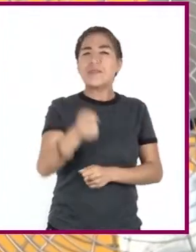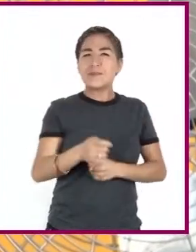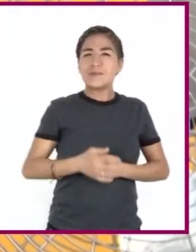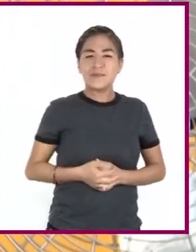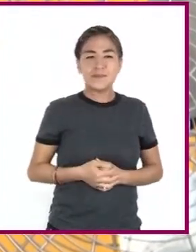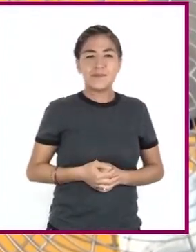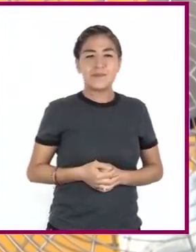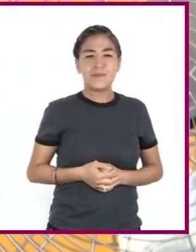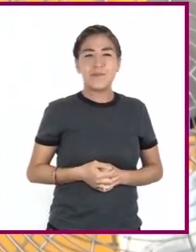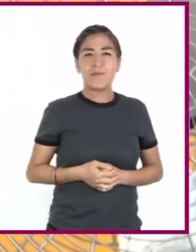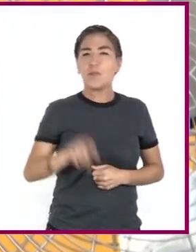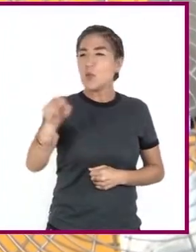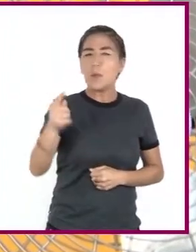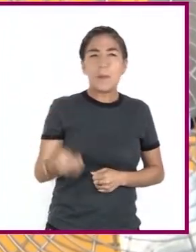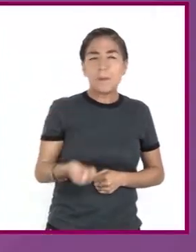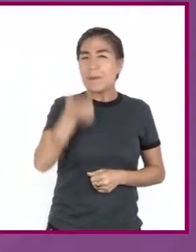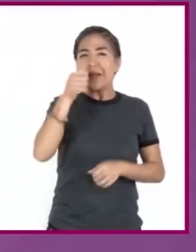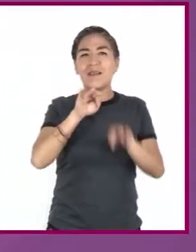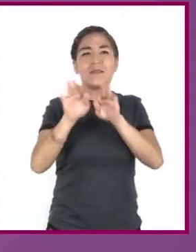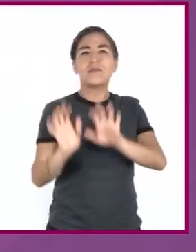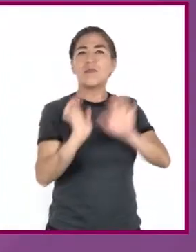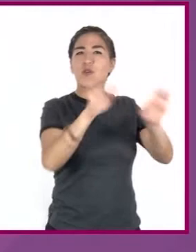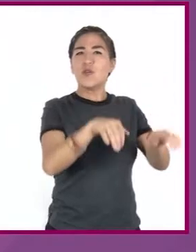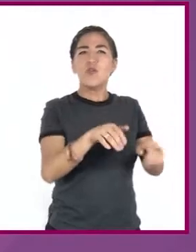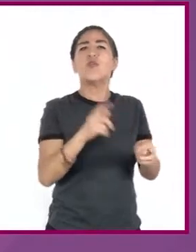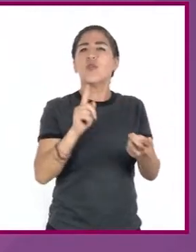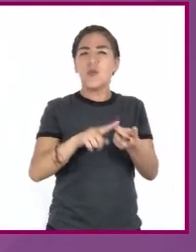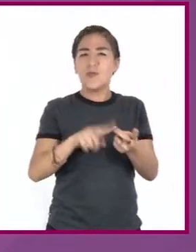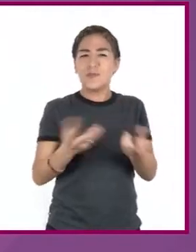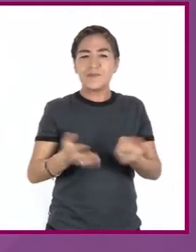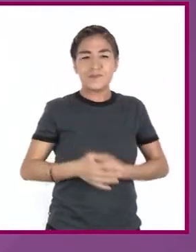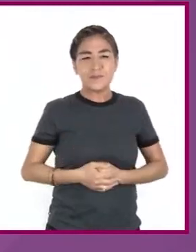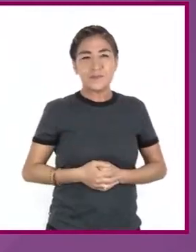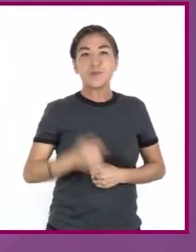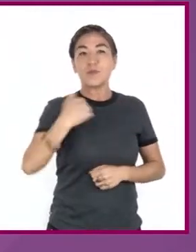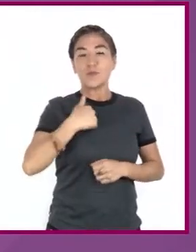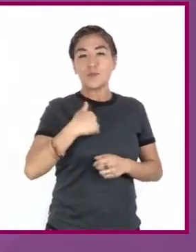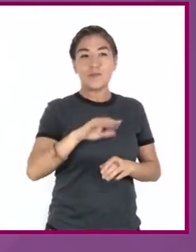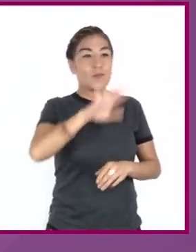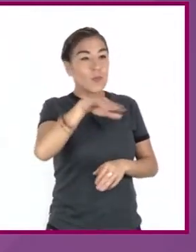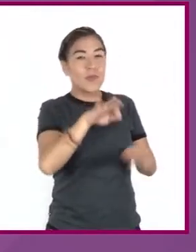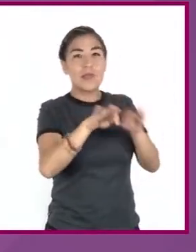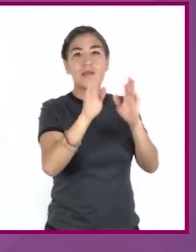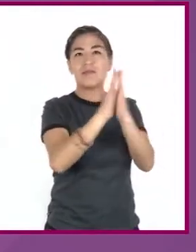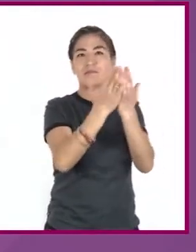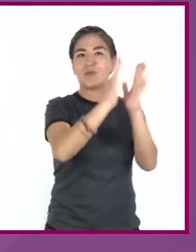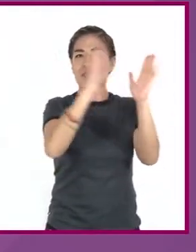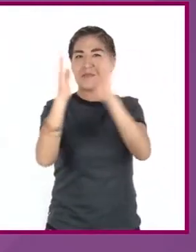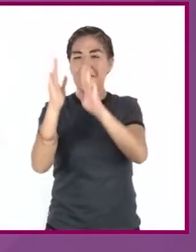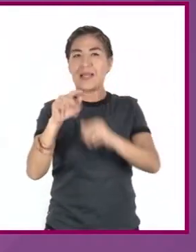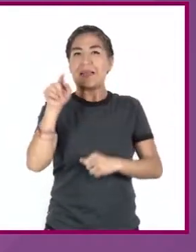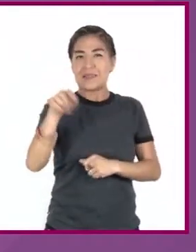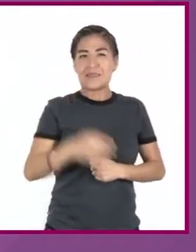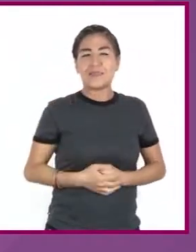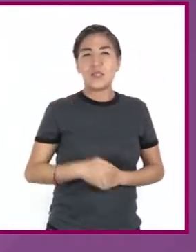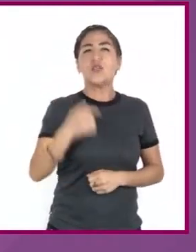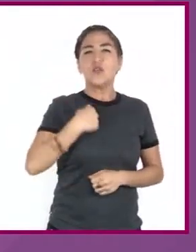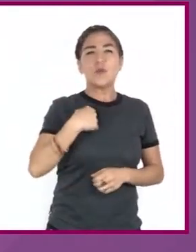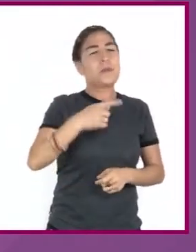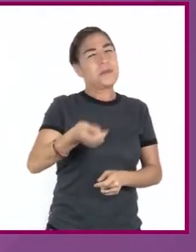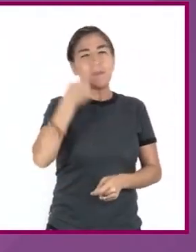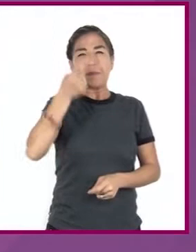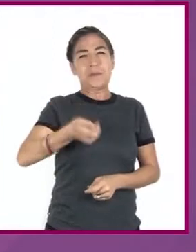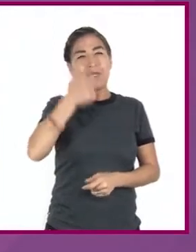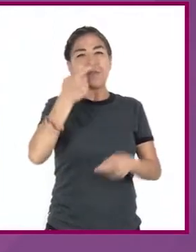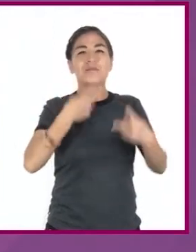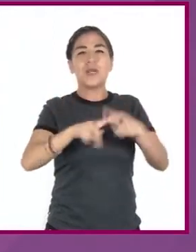fue su primer trabajo? Conseguí trabajo en la librería Ribot. Al principio, repartía periódicos y